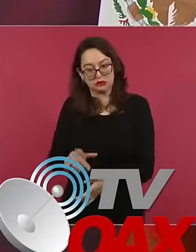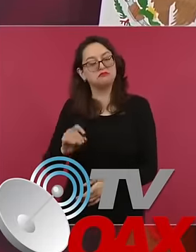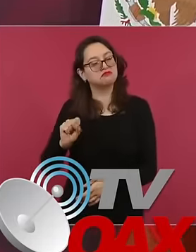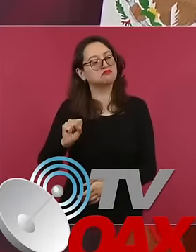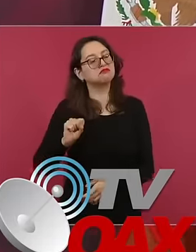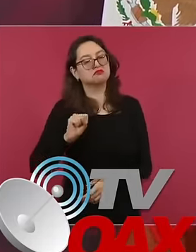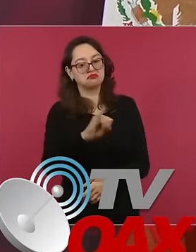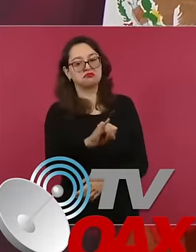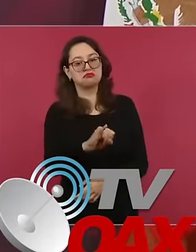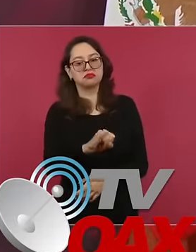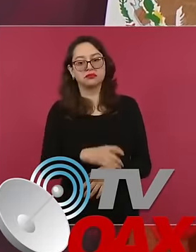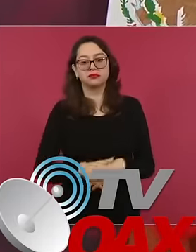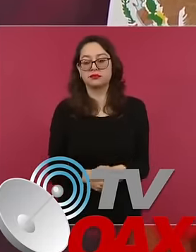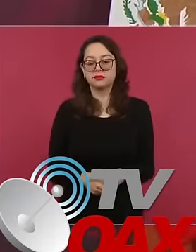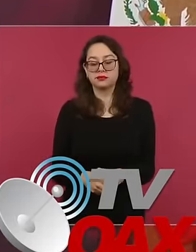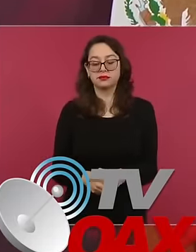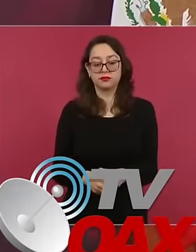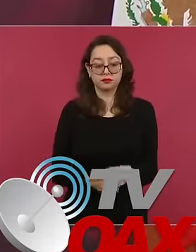Ocho,